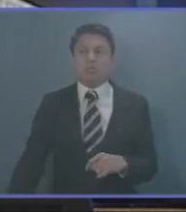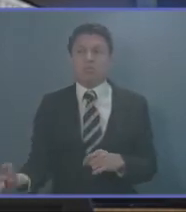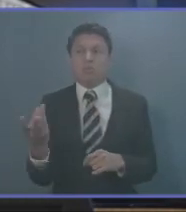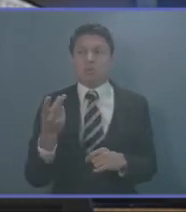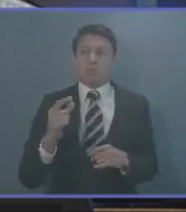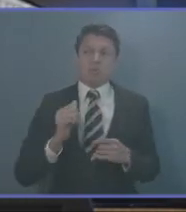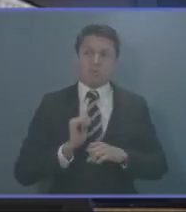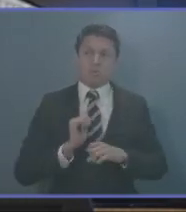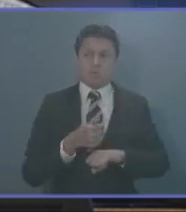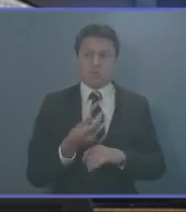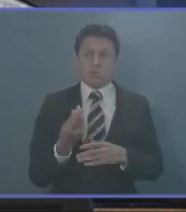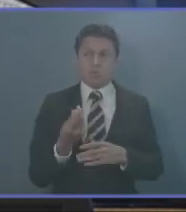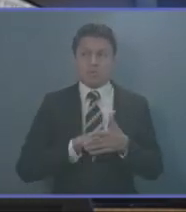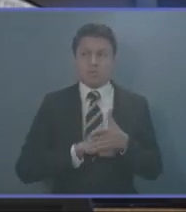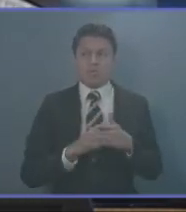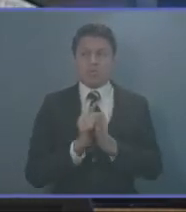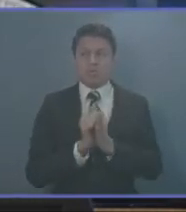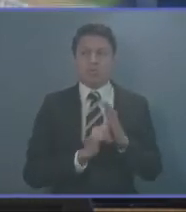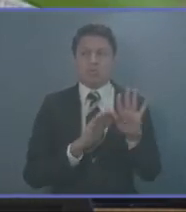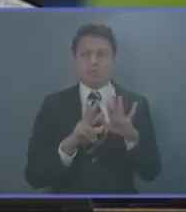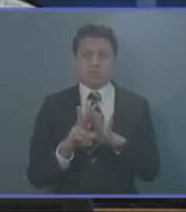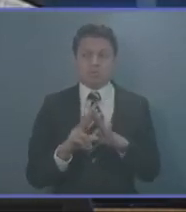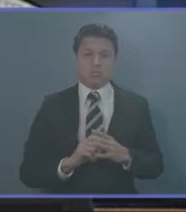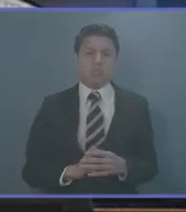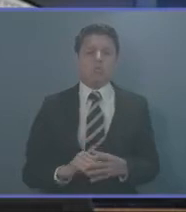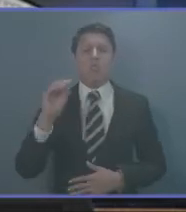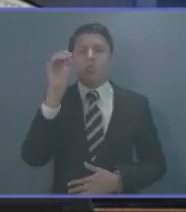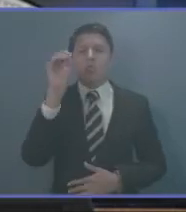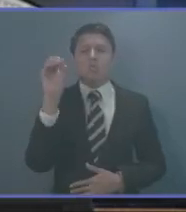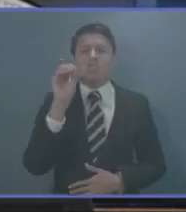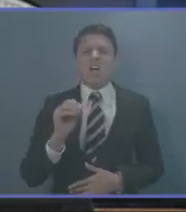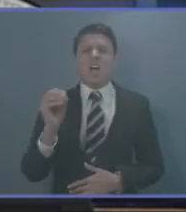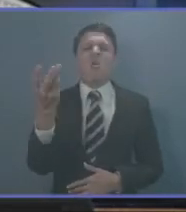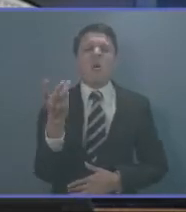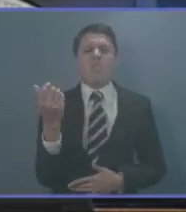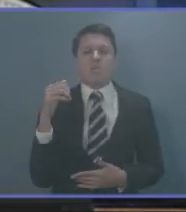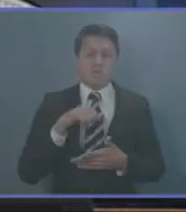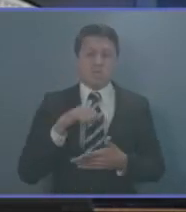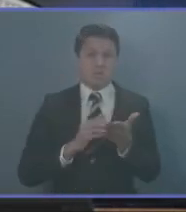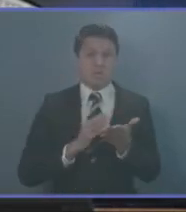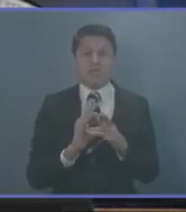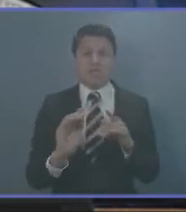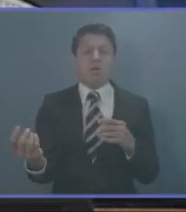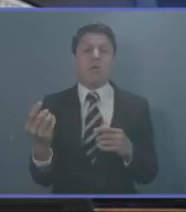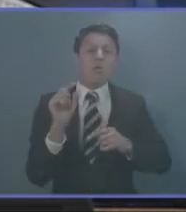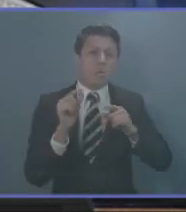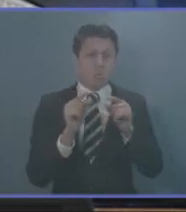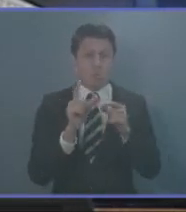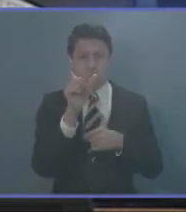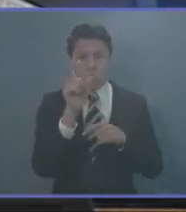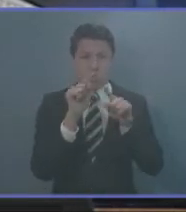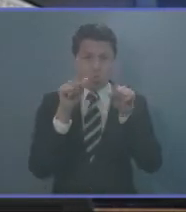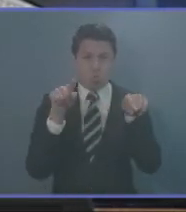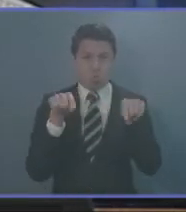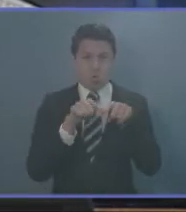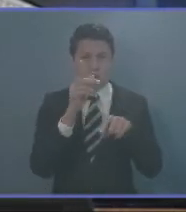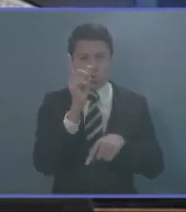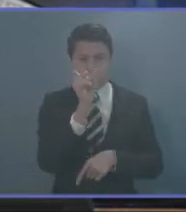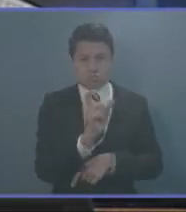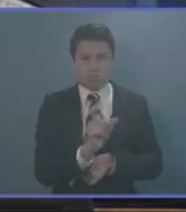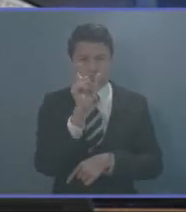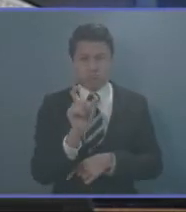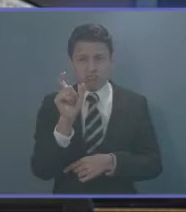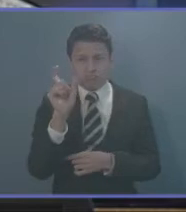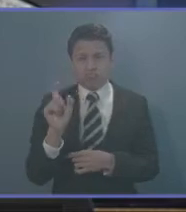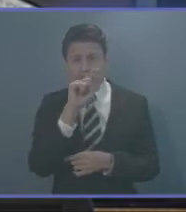impuesto, artículo 17, las tarifas anuales de impuestos se establecerán mediante una cuota fija y una variable que se aplicarán de acuerdo a lo establecido